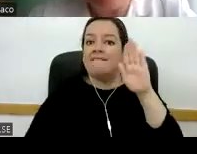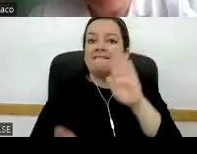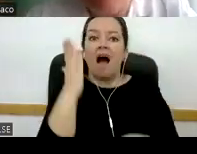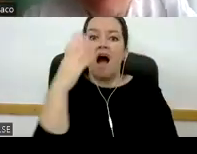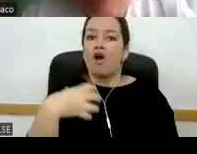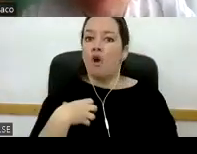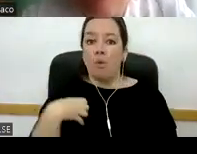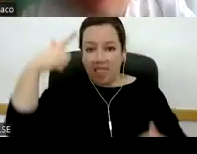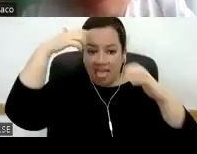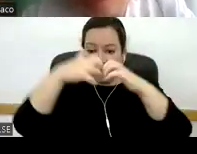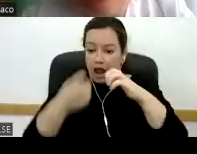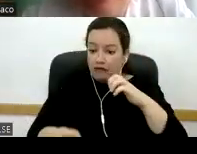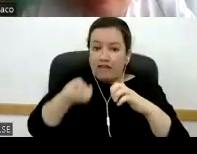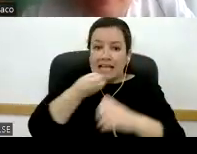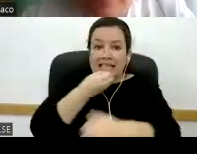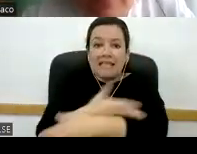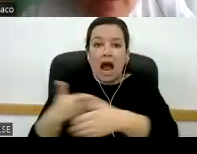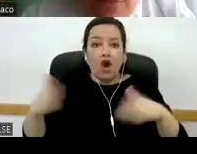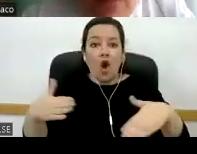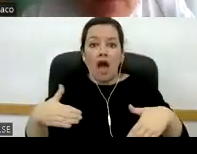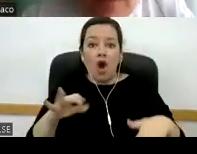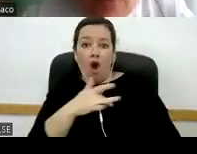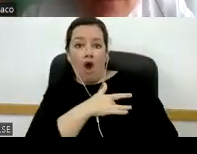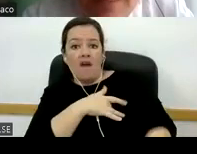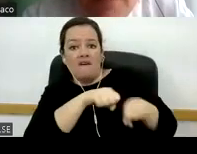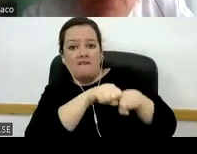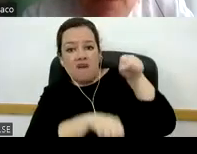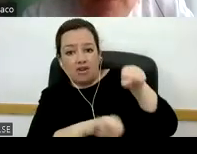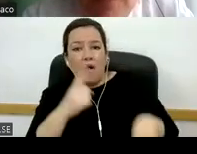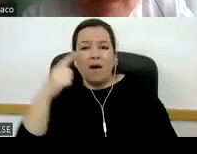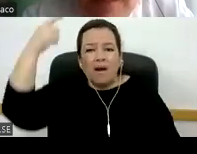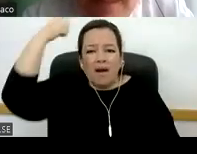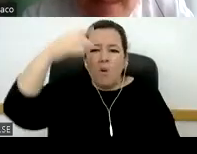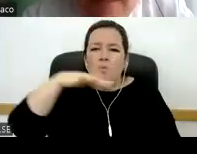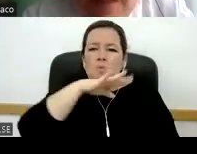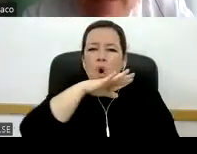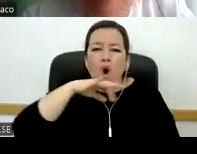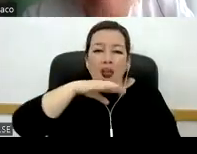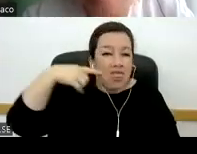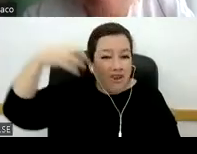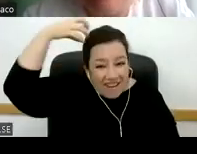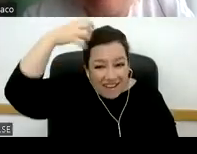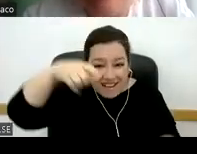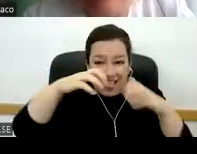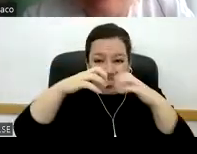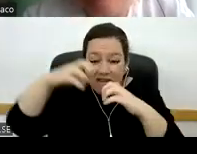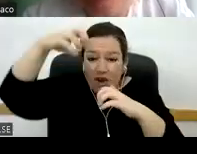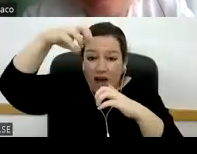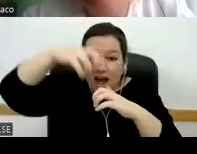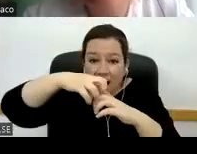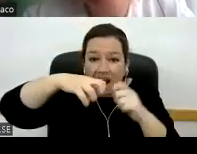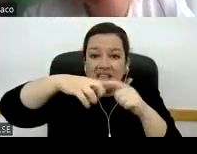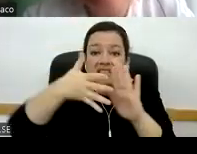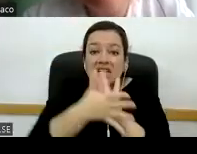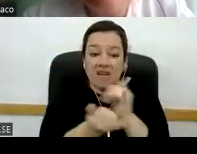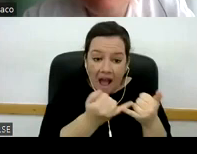se produce un infarto. El infarto que podría ser esto lila que vemos aquí, es decir, la arteria que lleva la sangre a esta